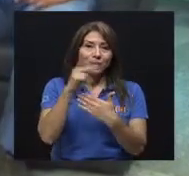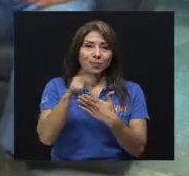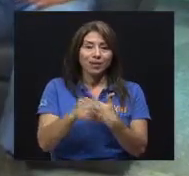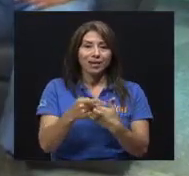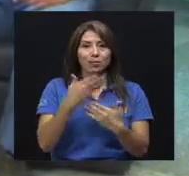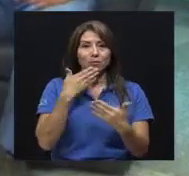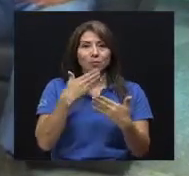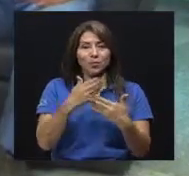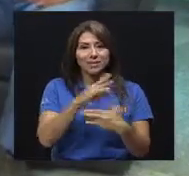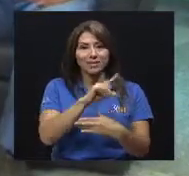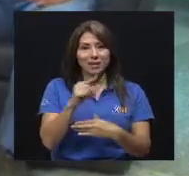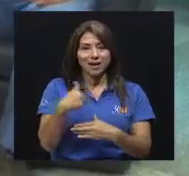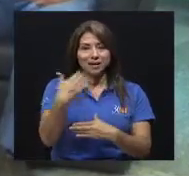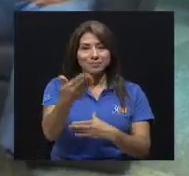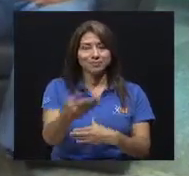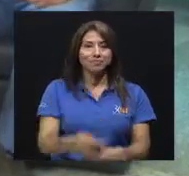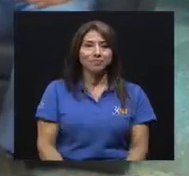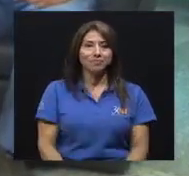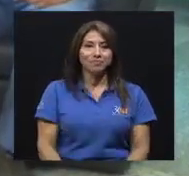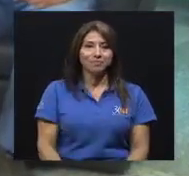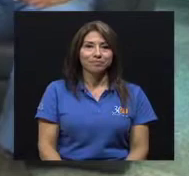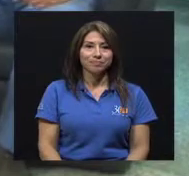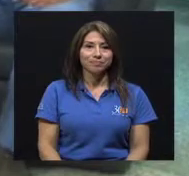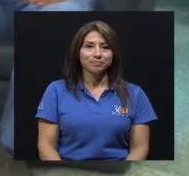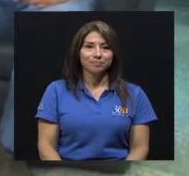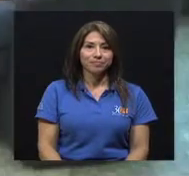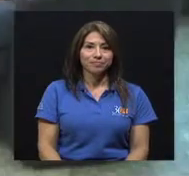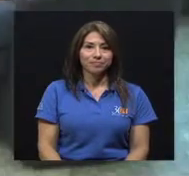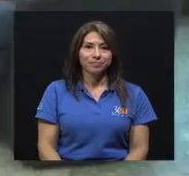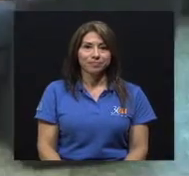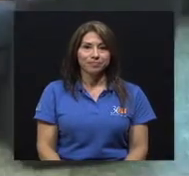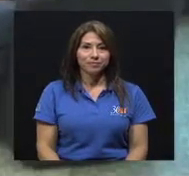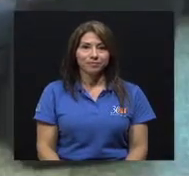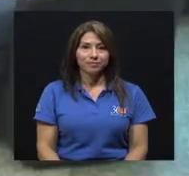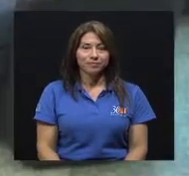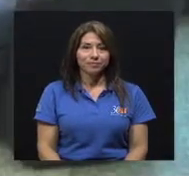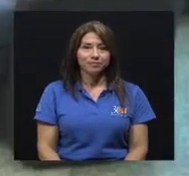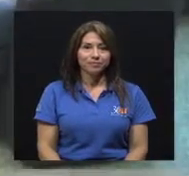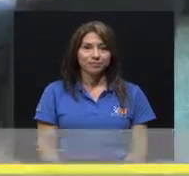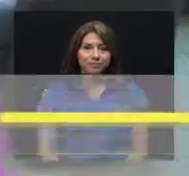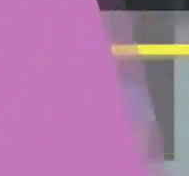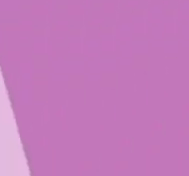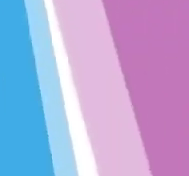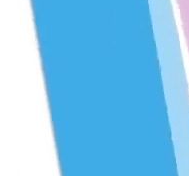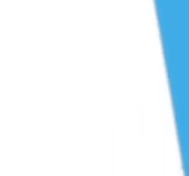gracias por acompañarnos y que tengan muy buena semana. Hasta la próxima.